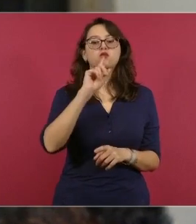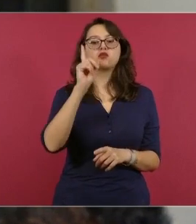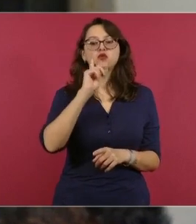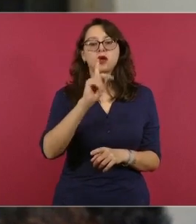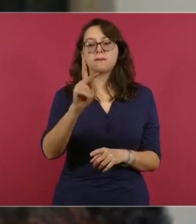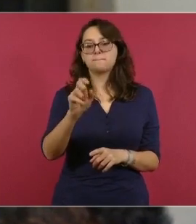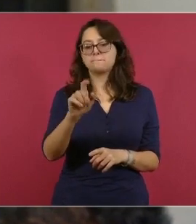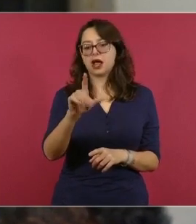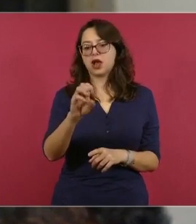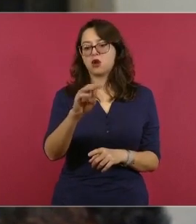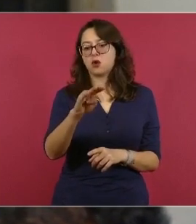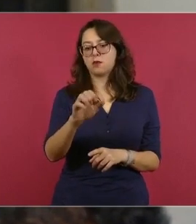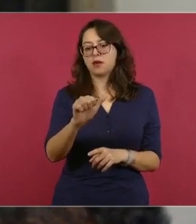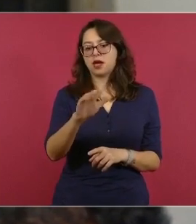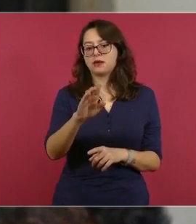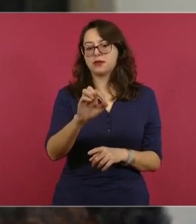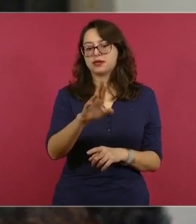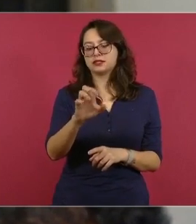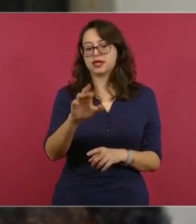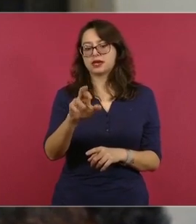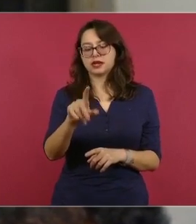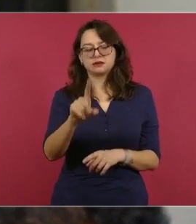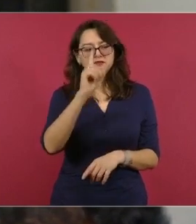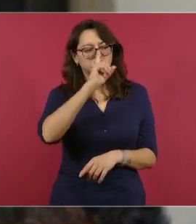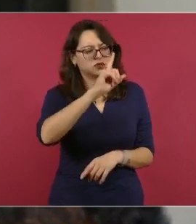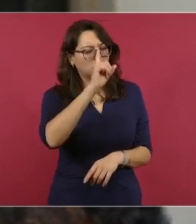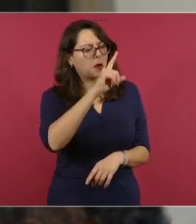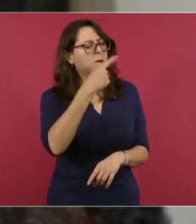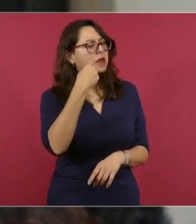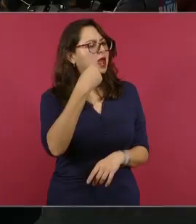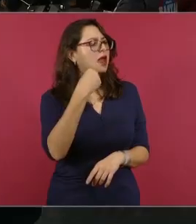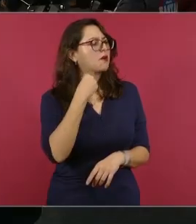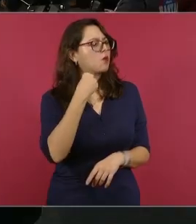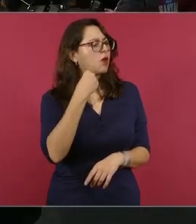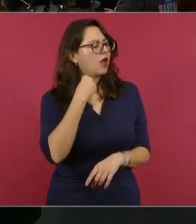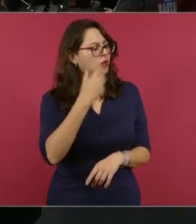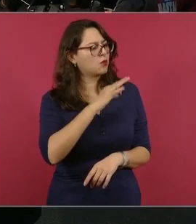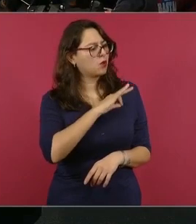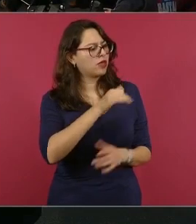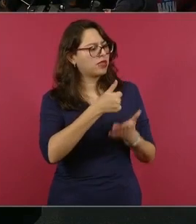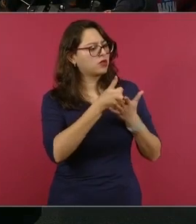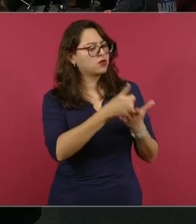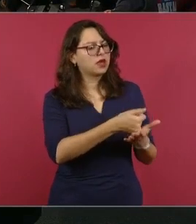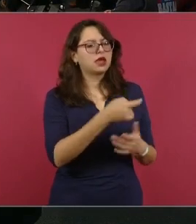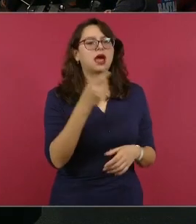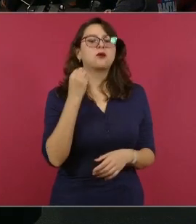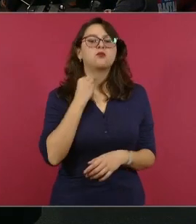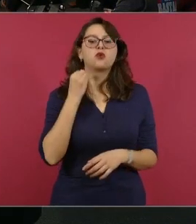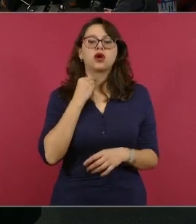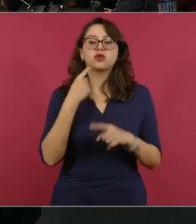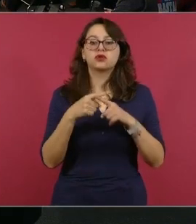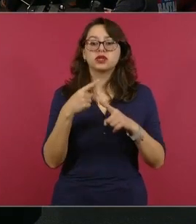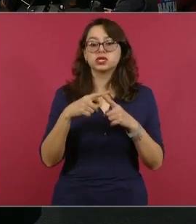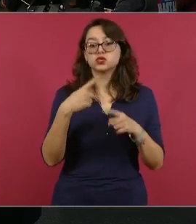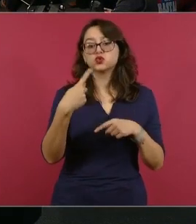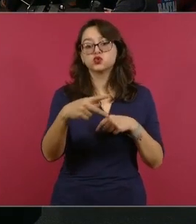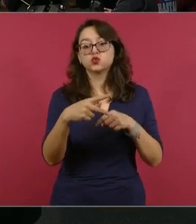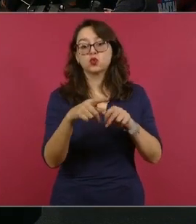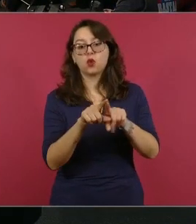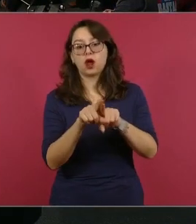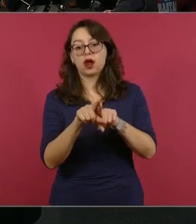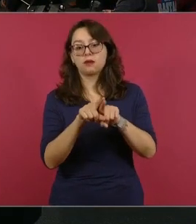Pérez Pérez y su hermano Cristian Alberto Pérez Pérez, argumentando